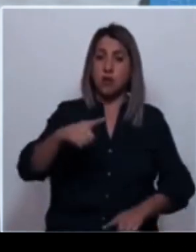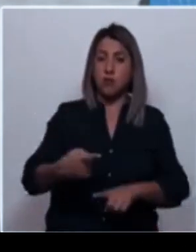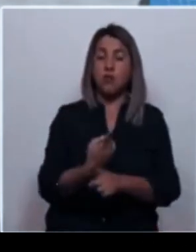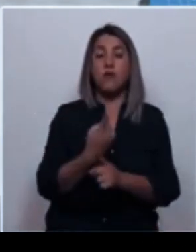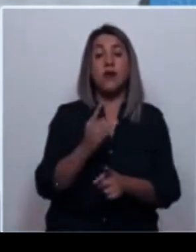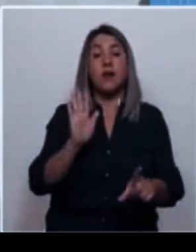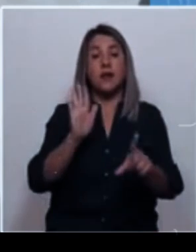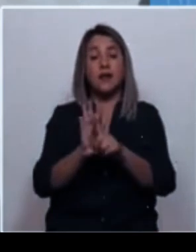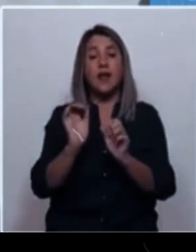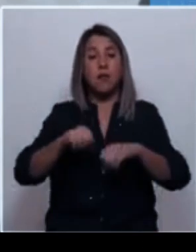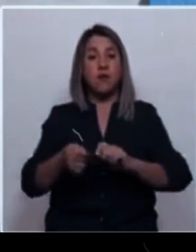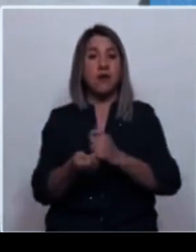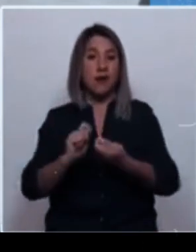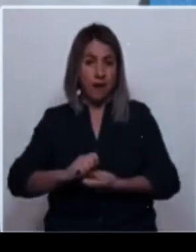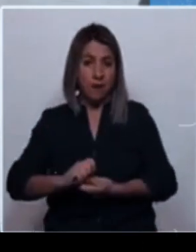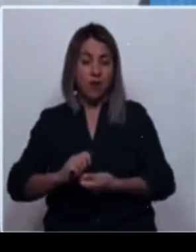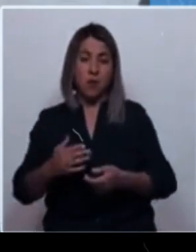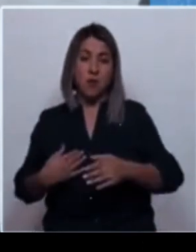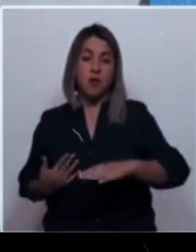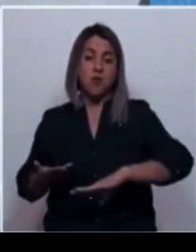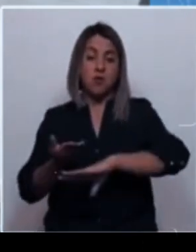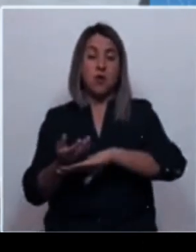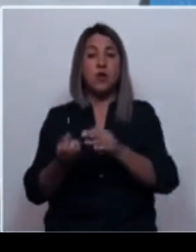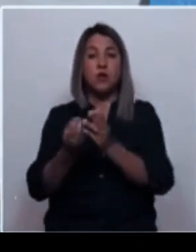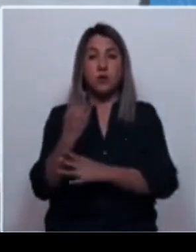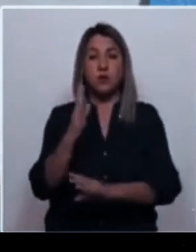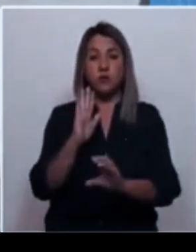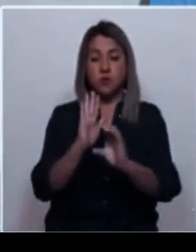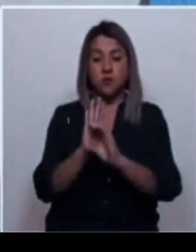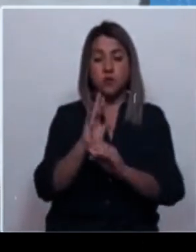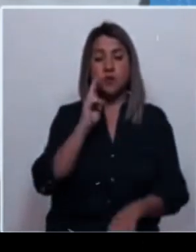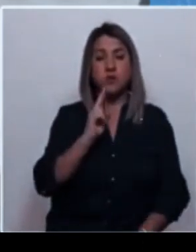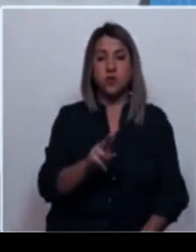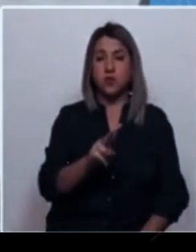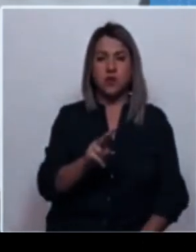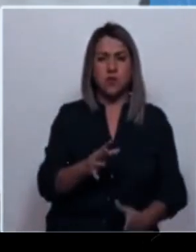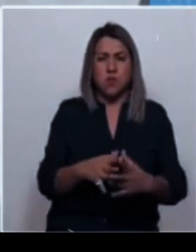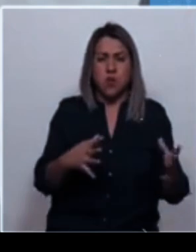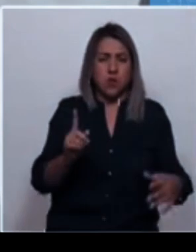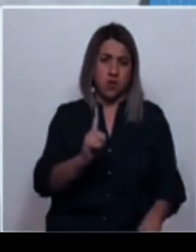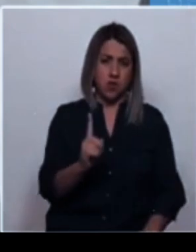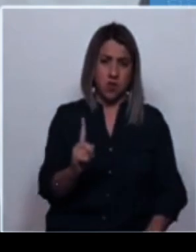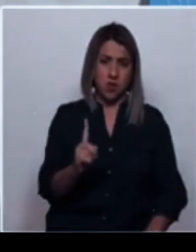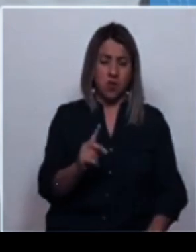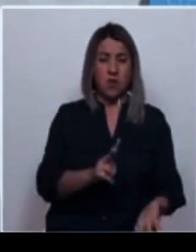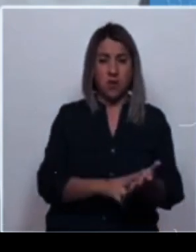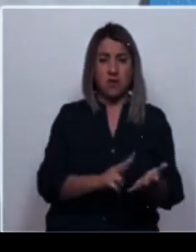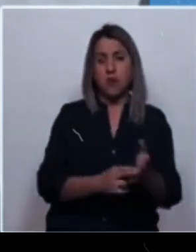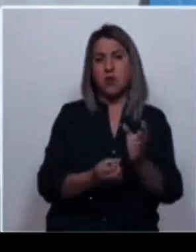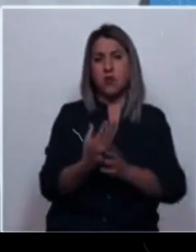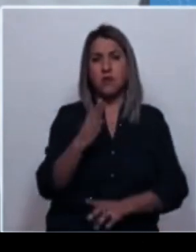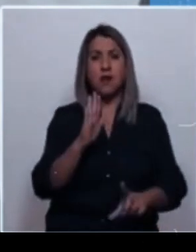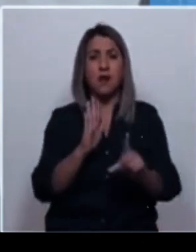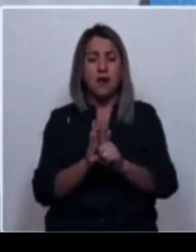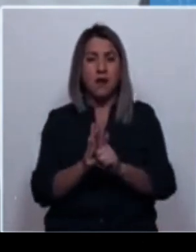apruebe cambios a nuestra puesta propuesta en una constitución me parece del todo excesivo parece esta una nueva ley de